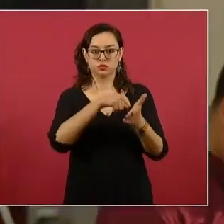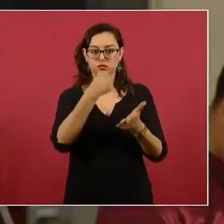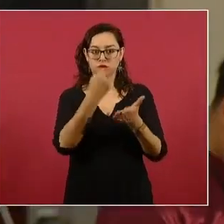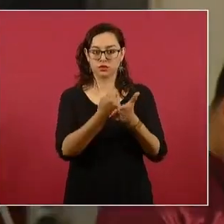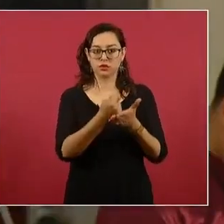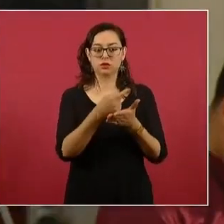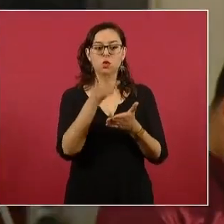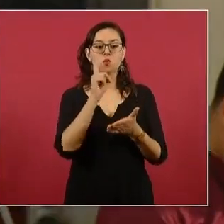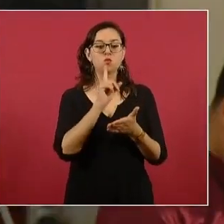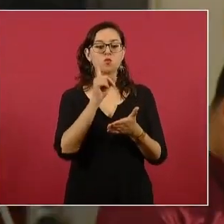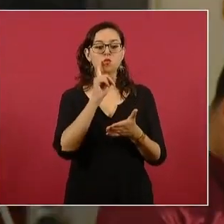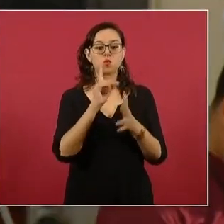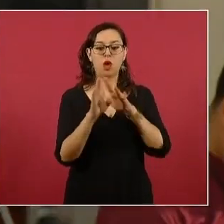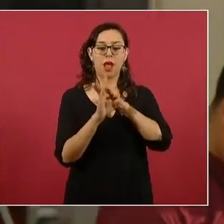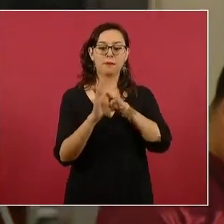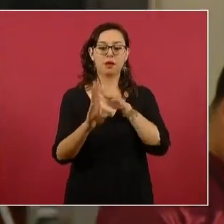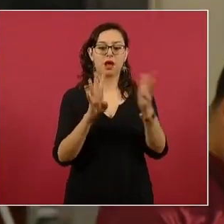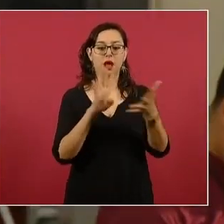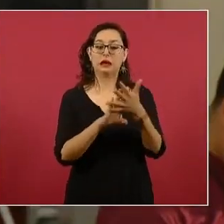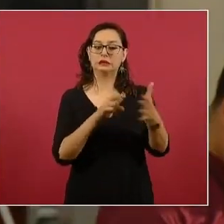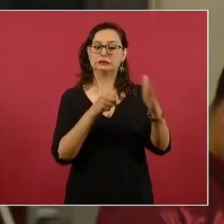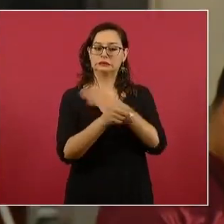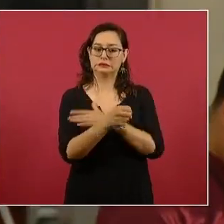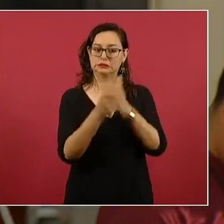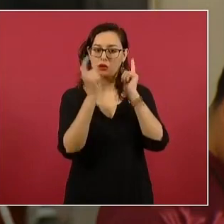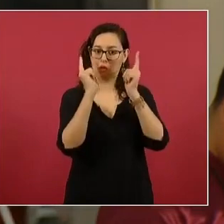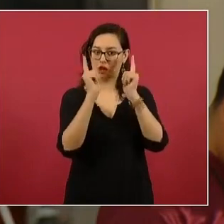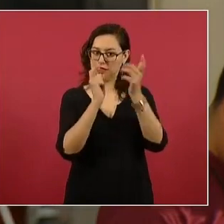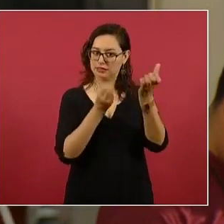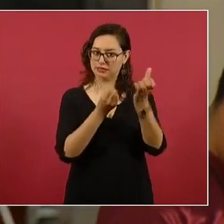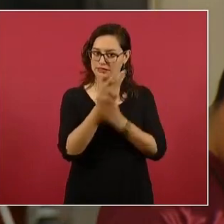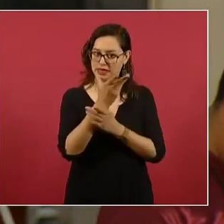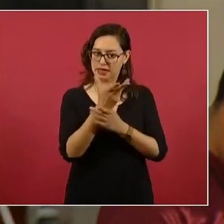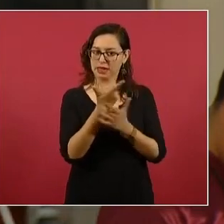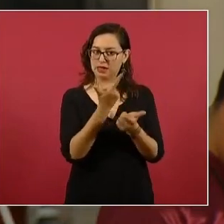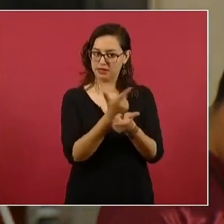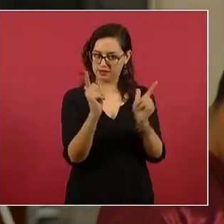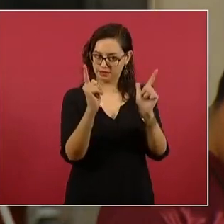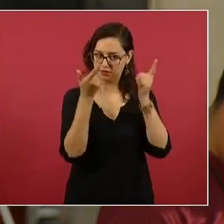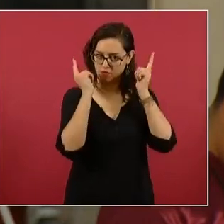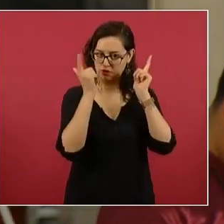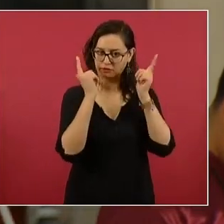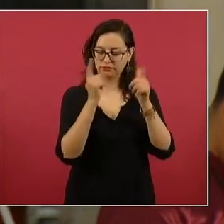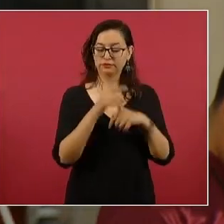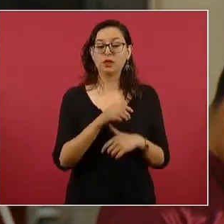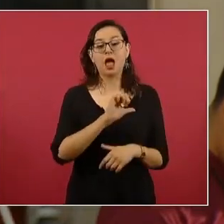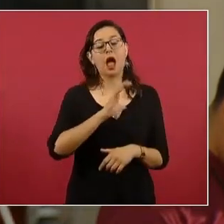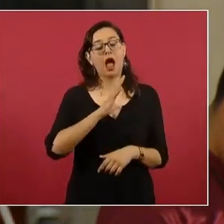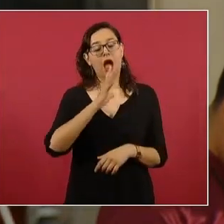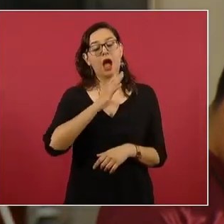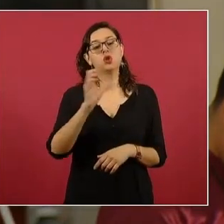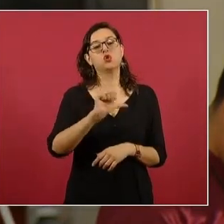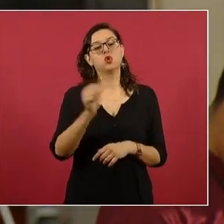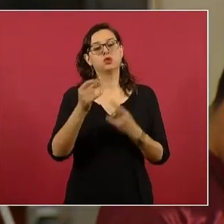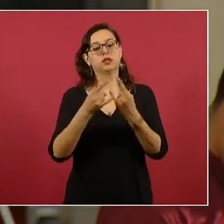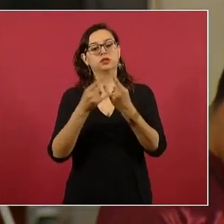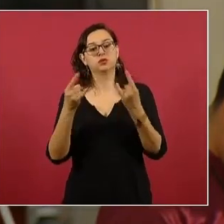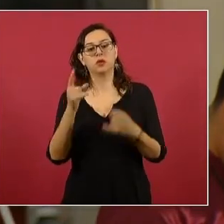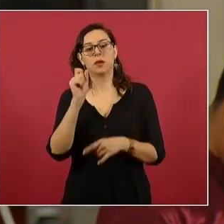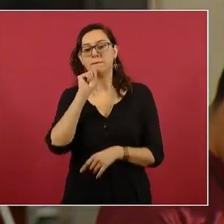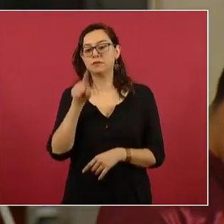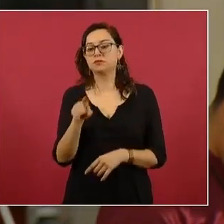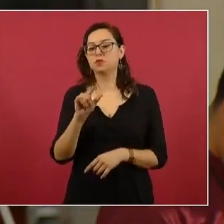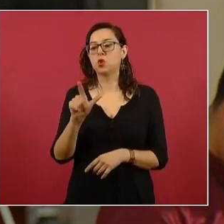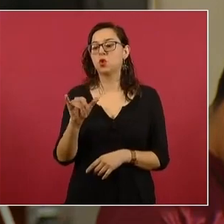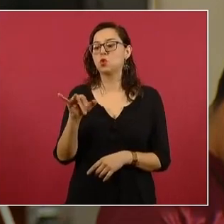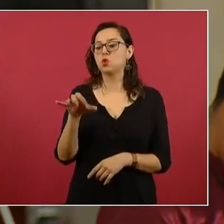que esperemos que ya la liberen allá en Tamaulipas. También traemos un caso del señor Isidro Luis Morales Romero, toda vez que ha sido víctima de abuso